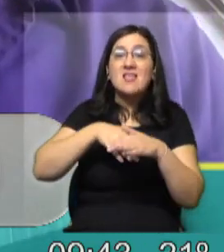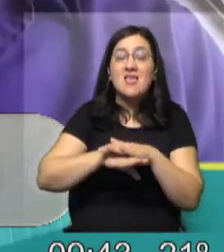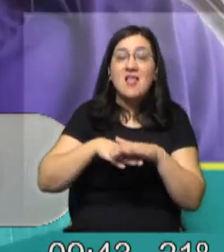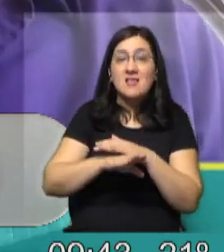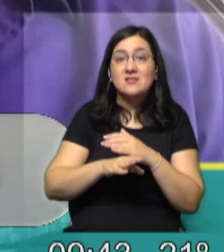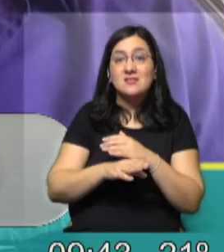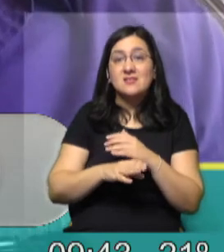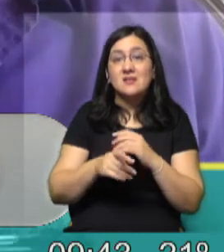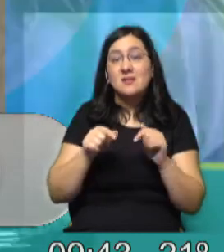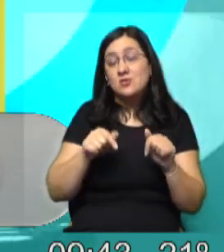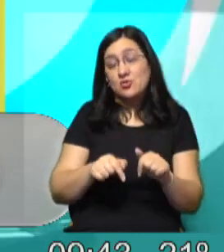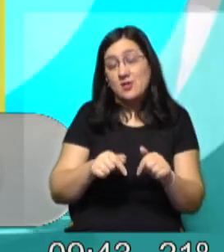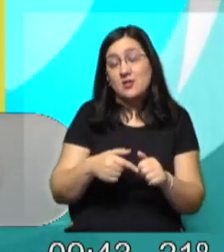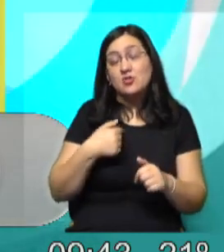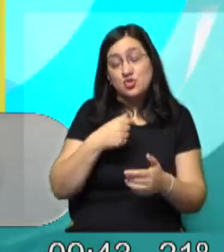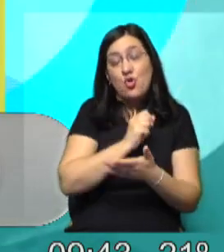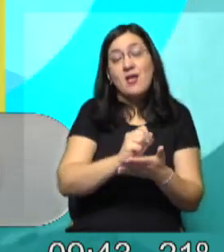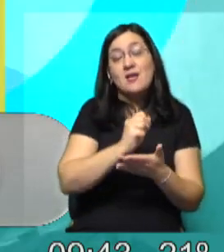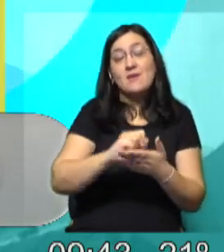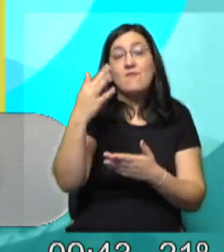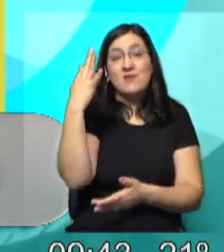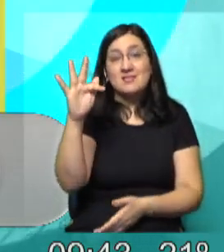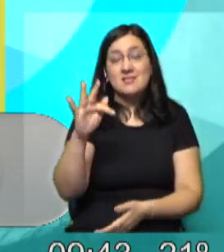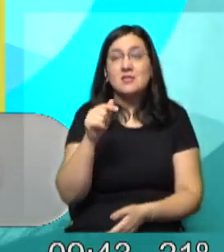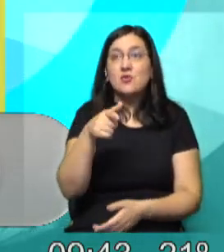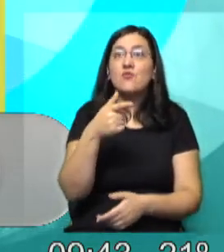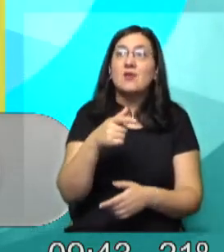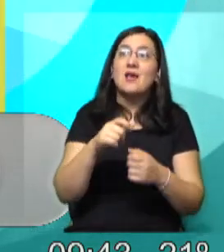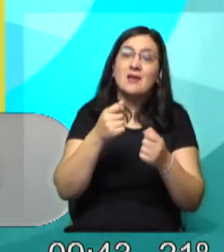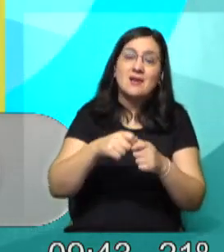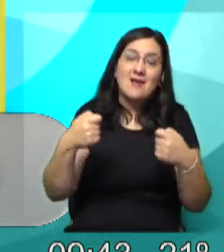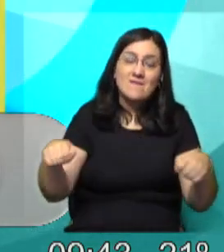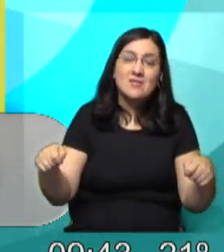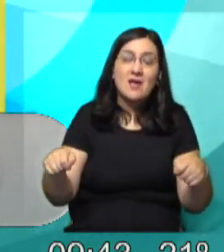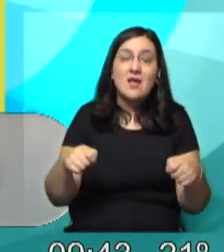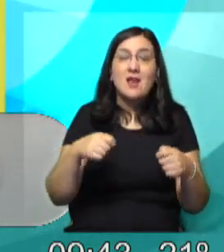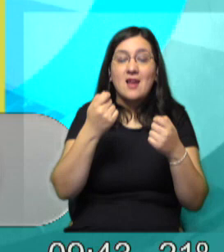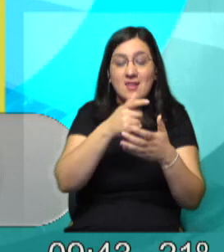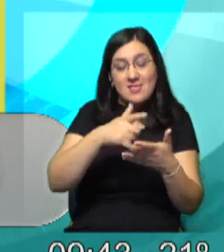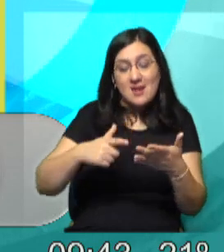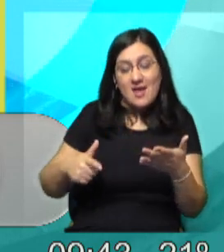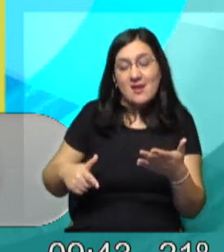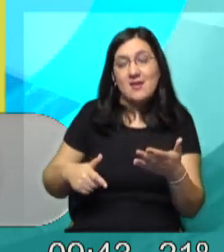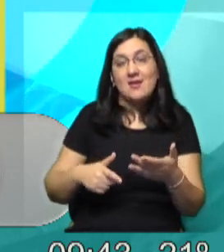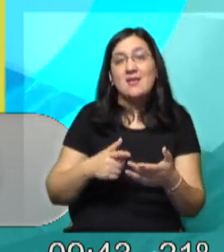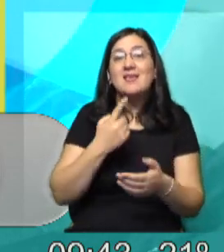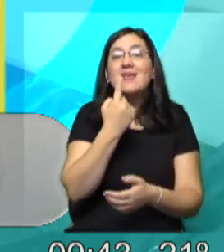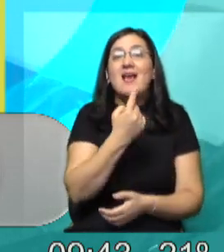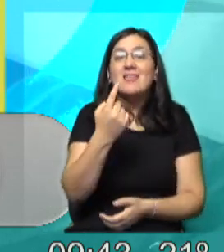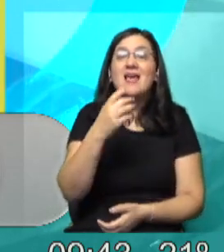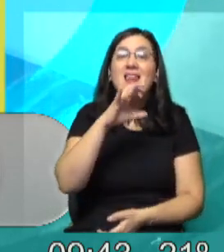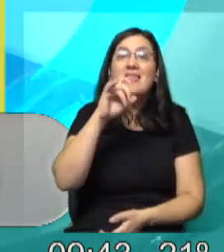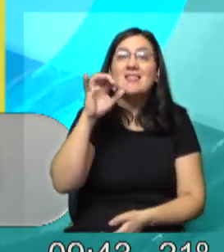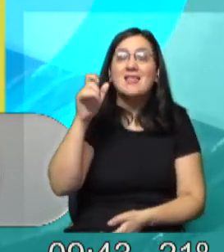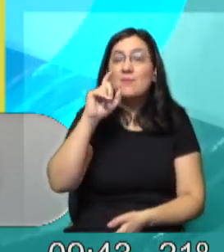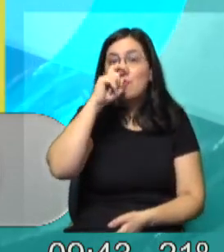todo este de acá o sea escribo en francés eso fue en una revista literaria que se llamaba escritura y cada m cada letra de Montevideo tenía